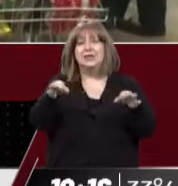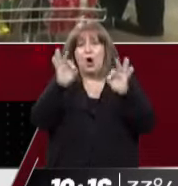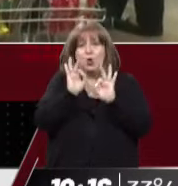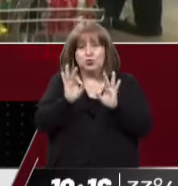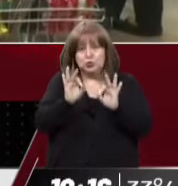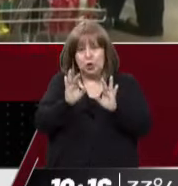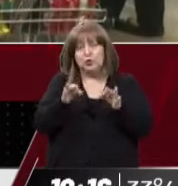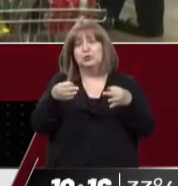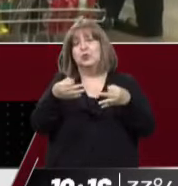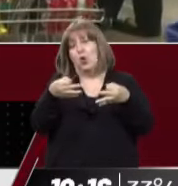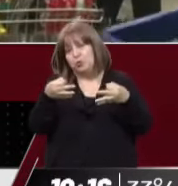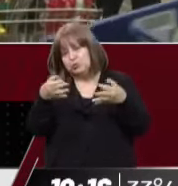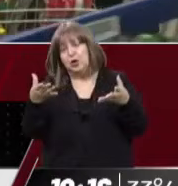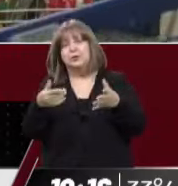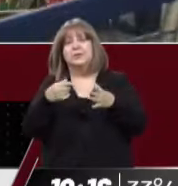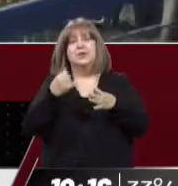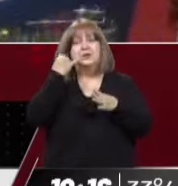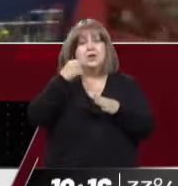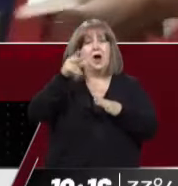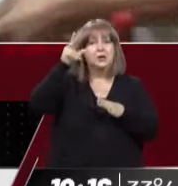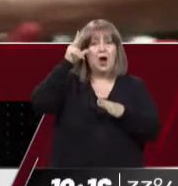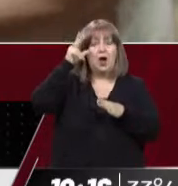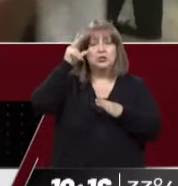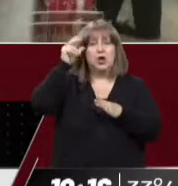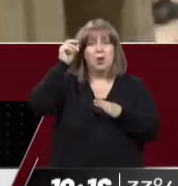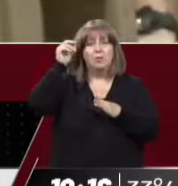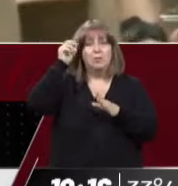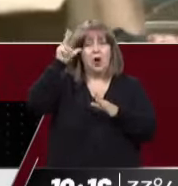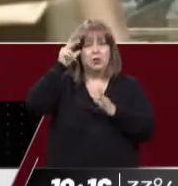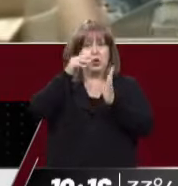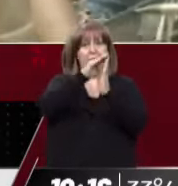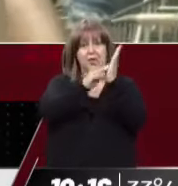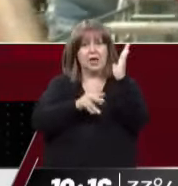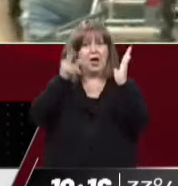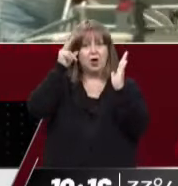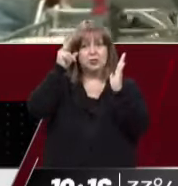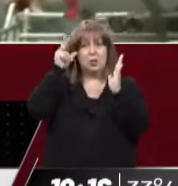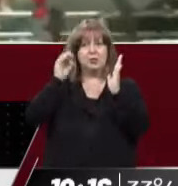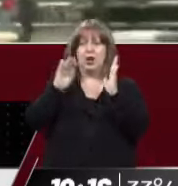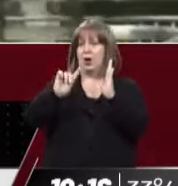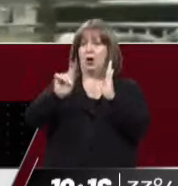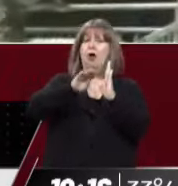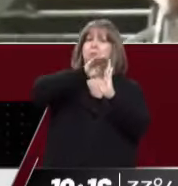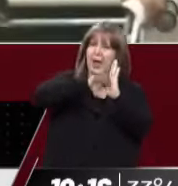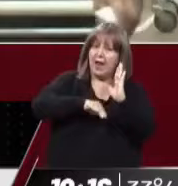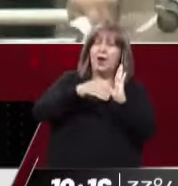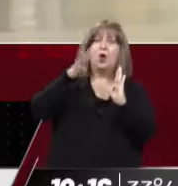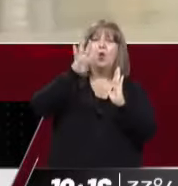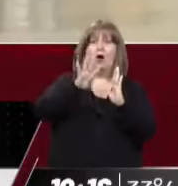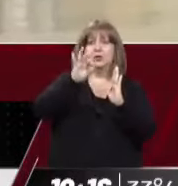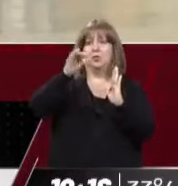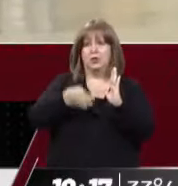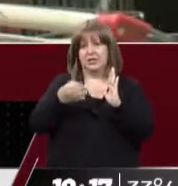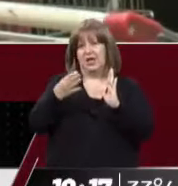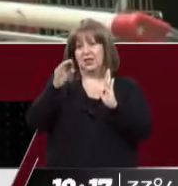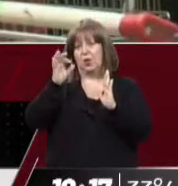7%, 8% de aumento, ya se han retrotraído al 4%. Claro. Así que por lo menos ha hecho efecto. Se está